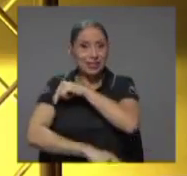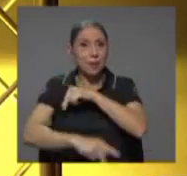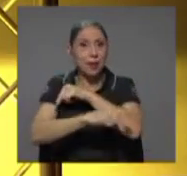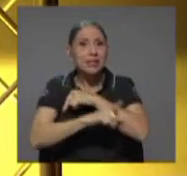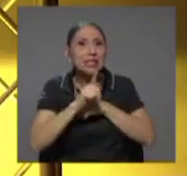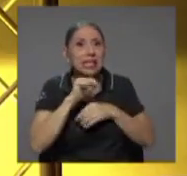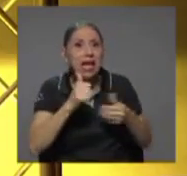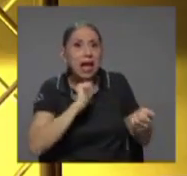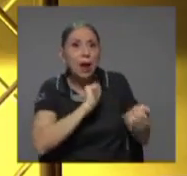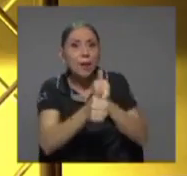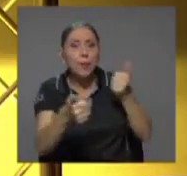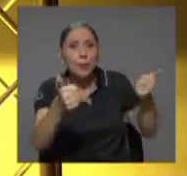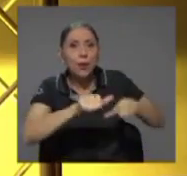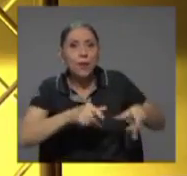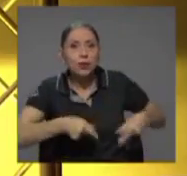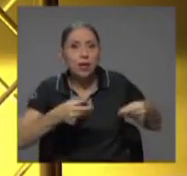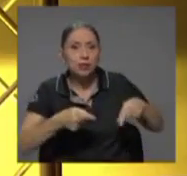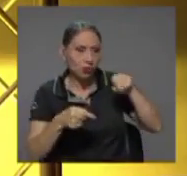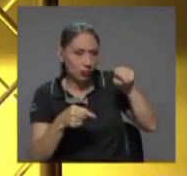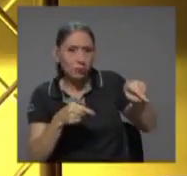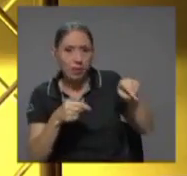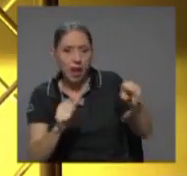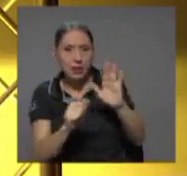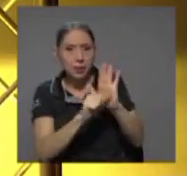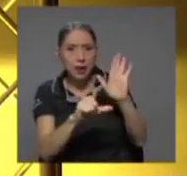Asamblea Legislativa. Entonces,